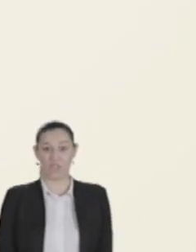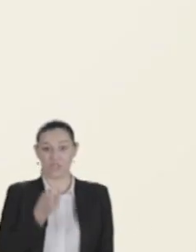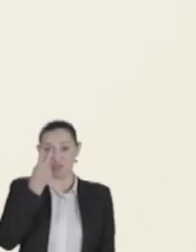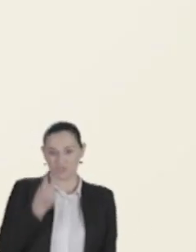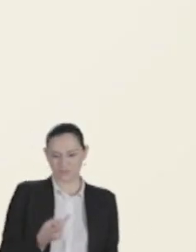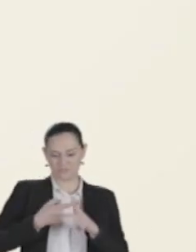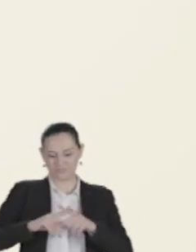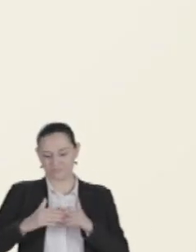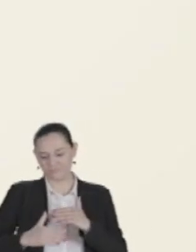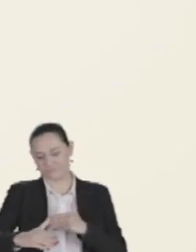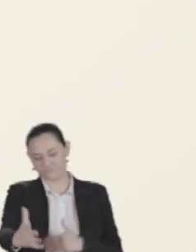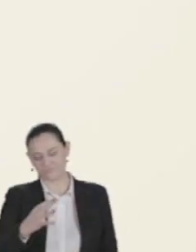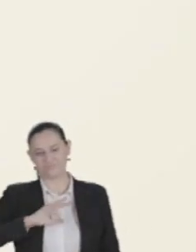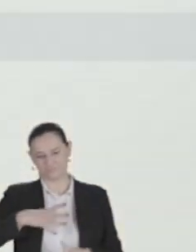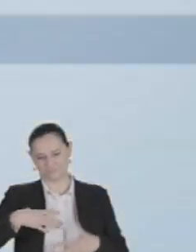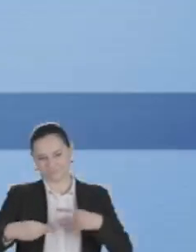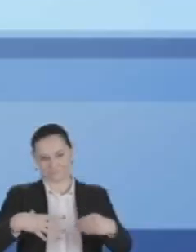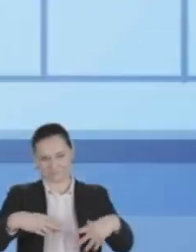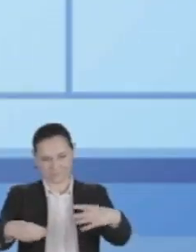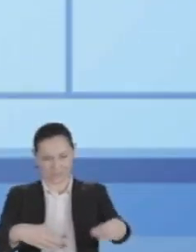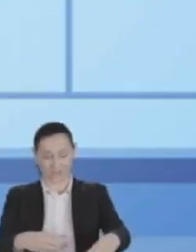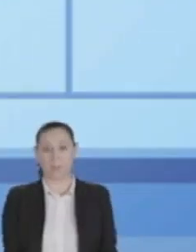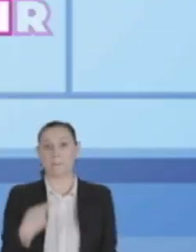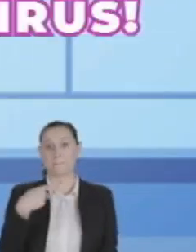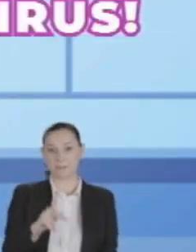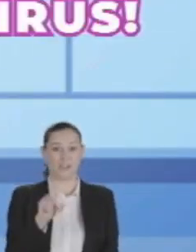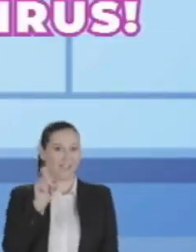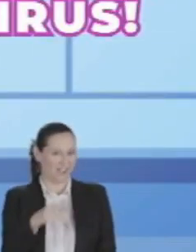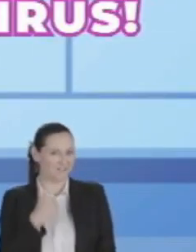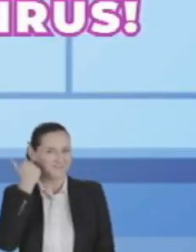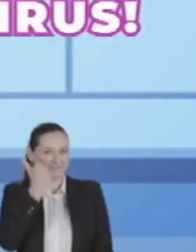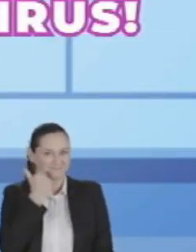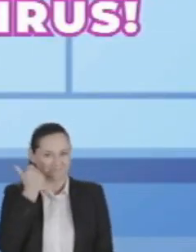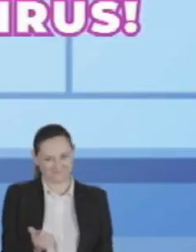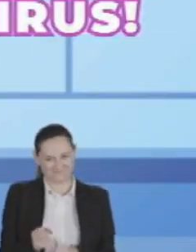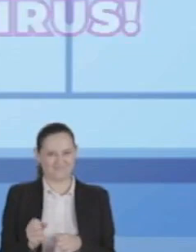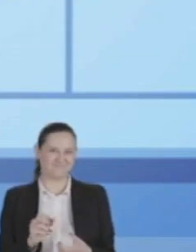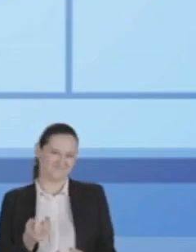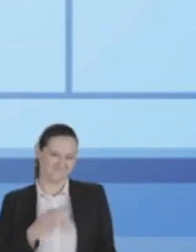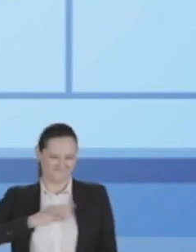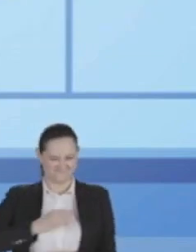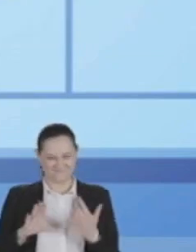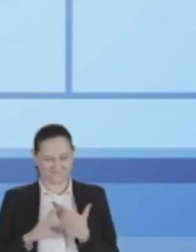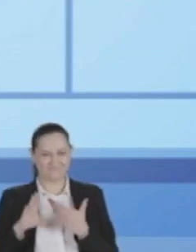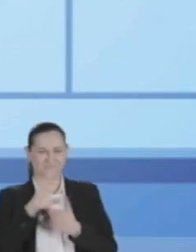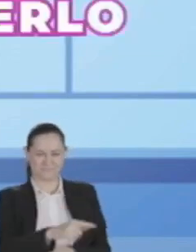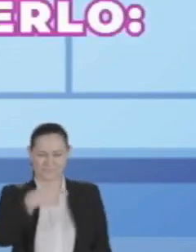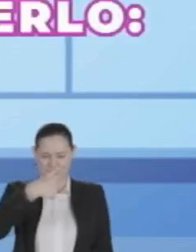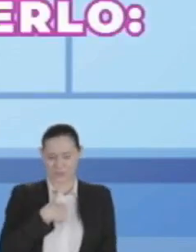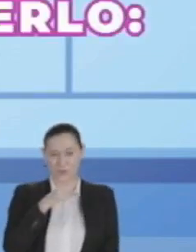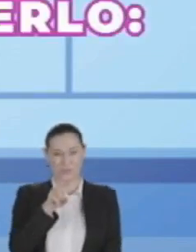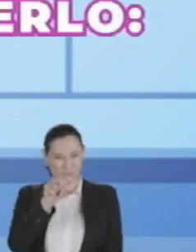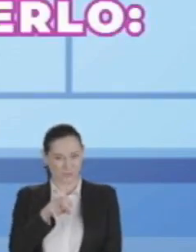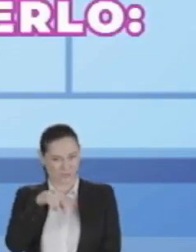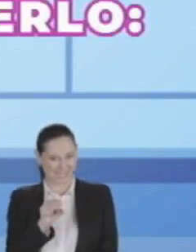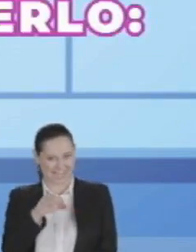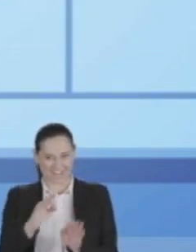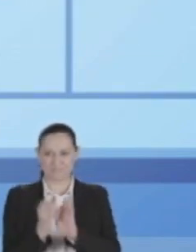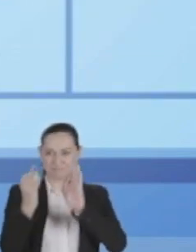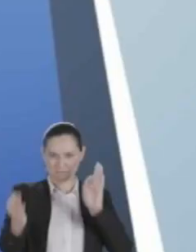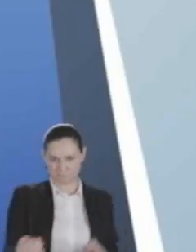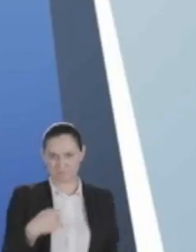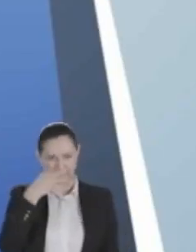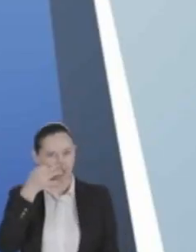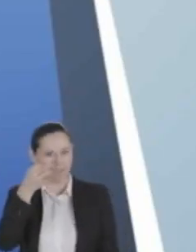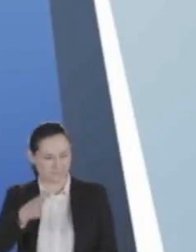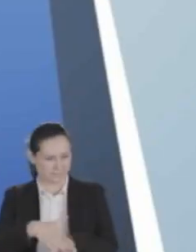Escenario 2 de la epidemia de COVID-19. Pero con agua y jabón alejas al coronavirus. Yo, Susana Distancia, te diré cómo